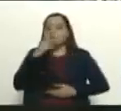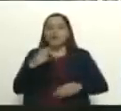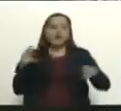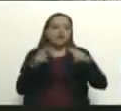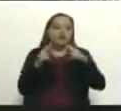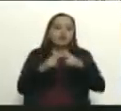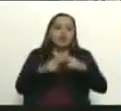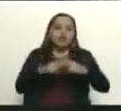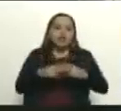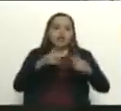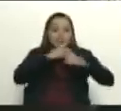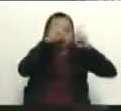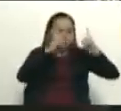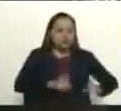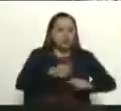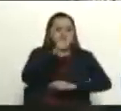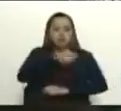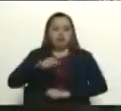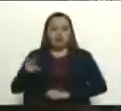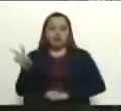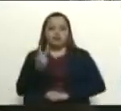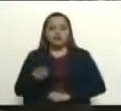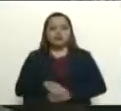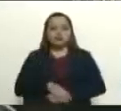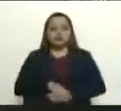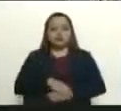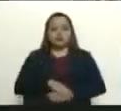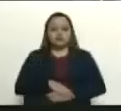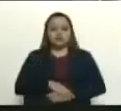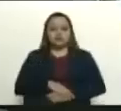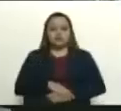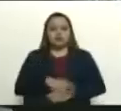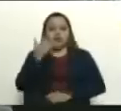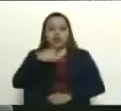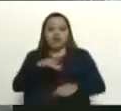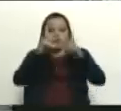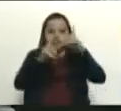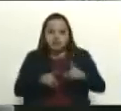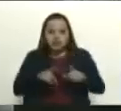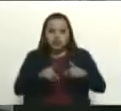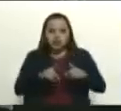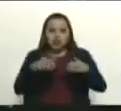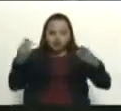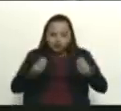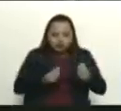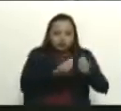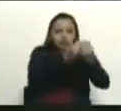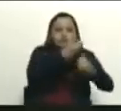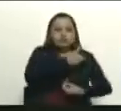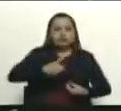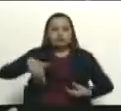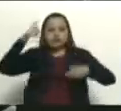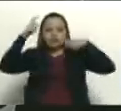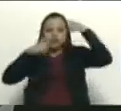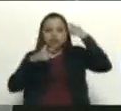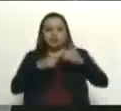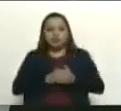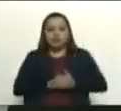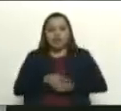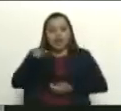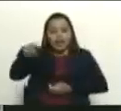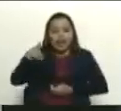voluntad del pueblo venezolano, que había decidido marchar junto al comandante Hugo Chávez. Ahí